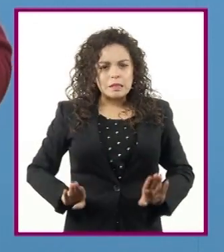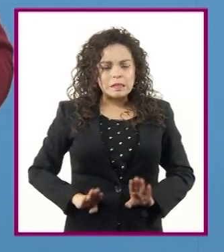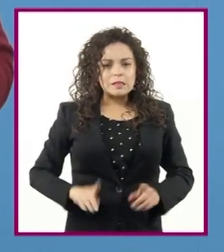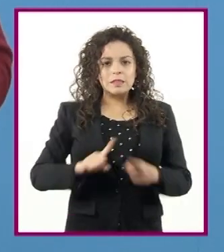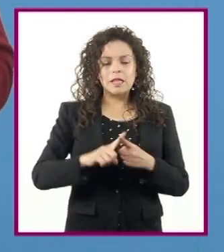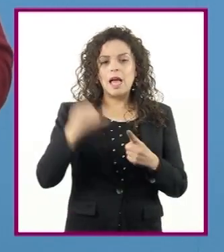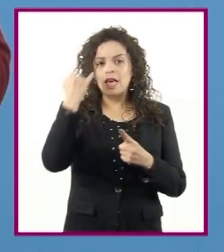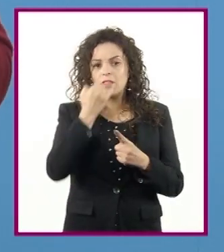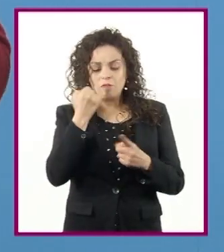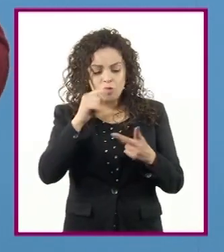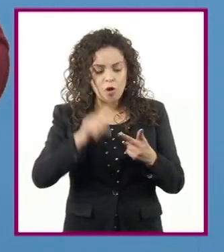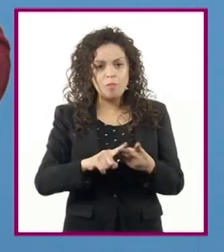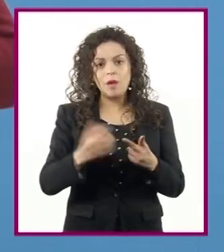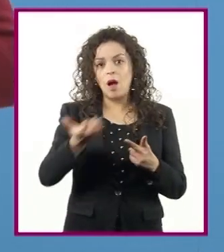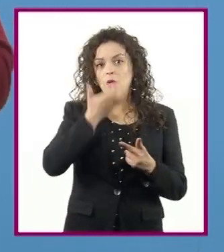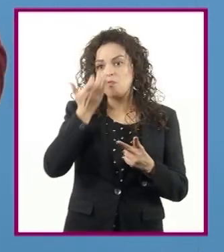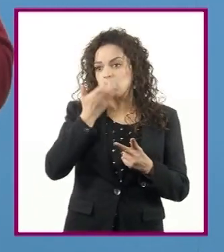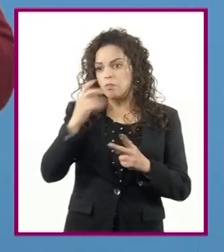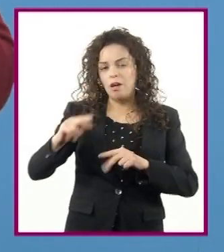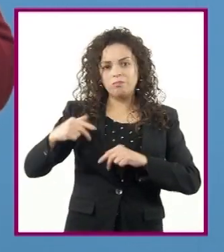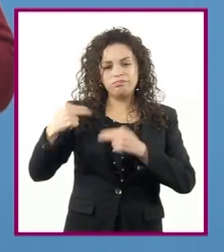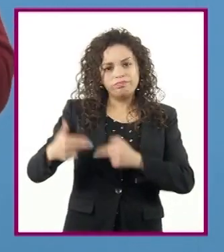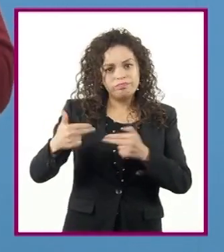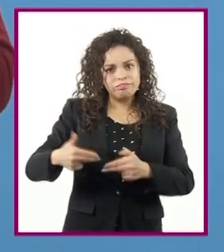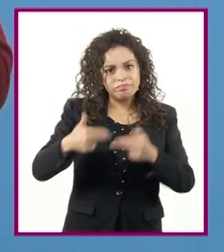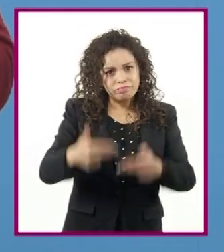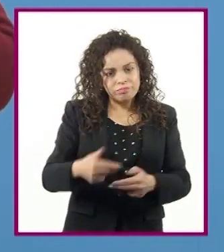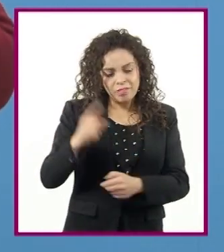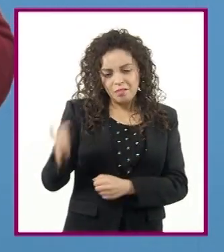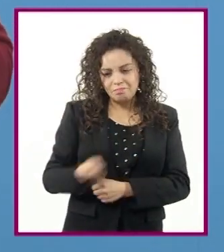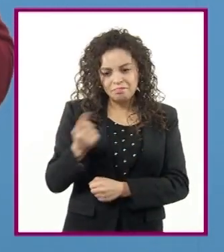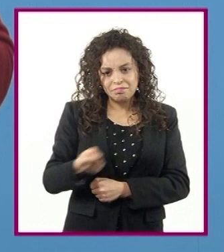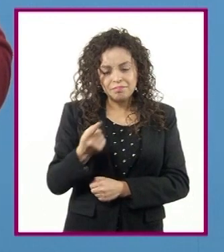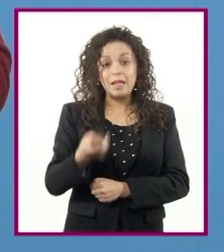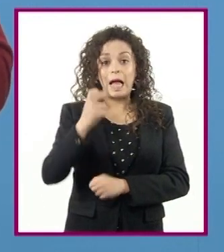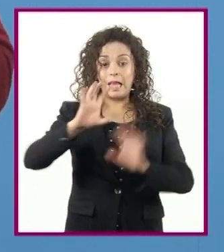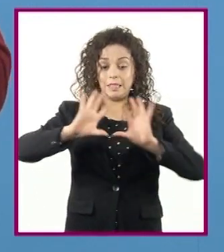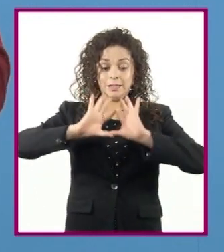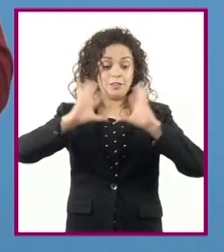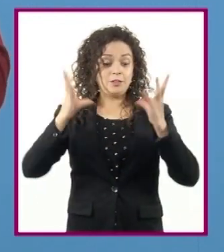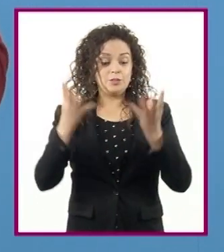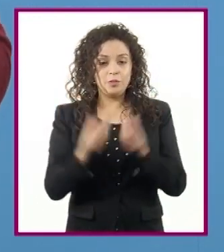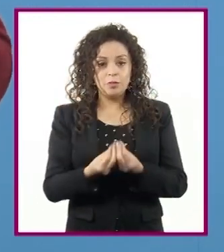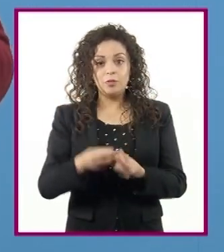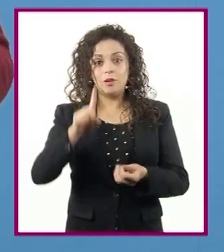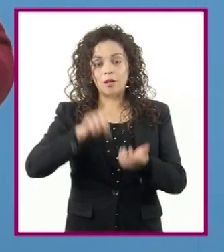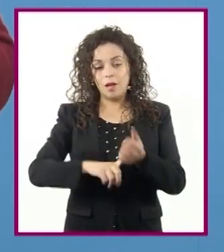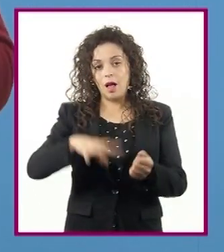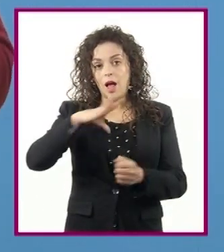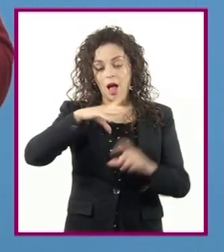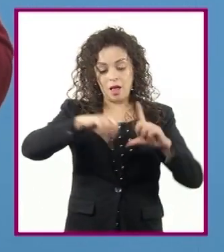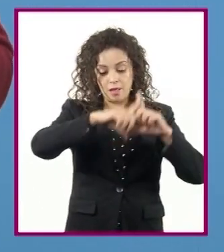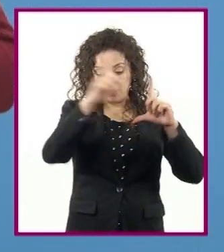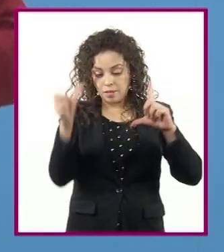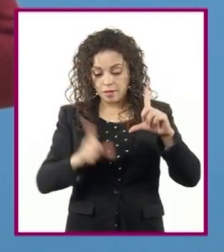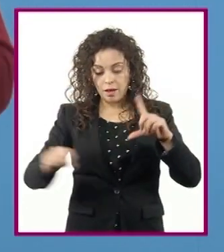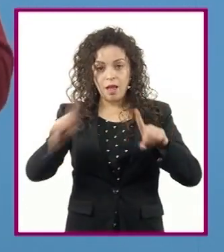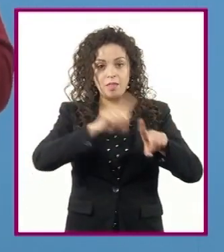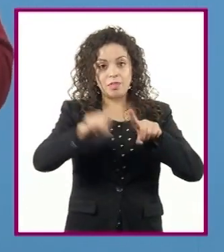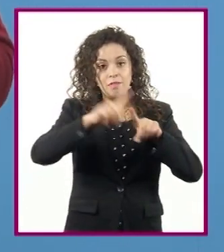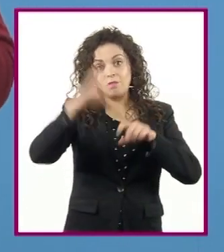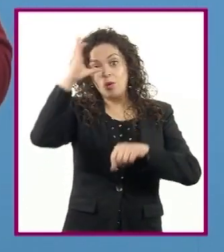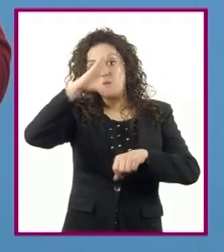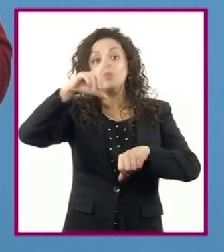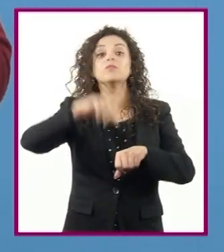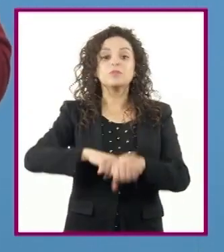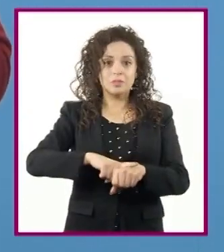y tradiciones que en conjunto le dan a nuestro país una gran diversidad cultural, la cual, a su vez,